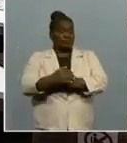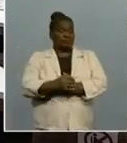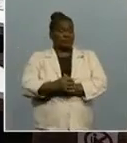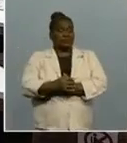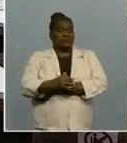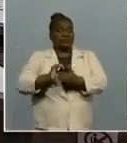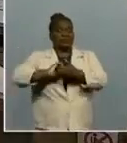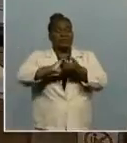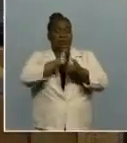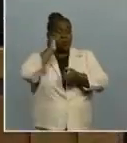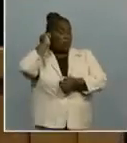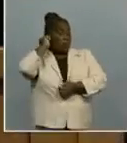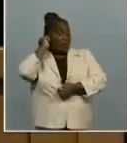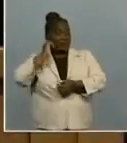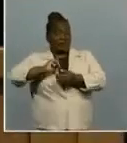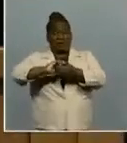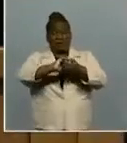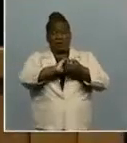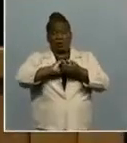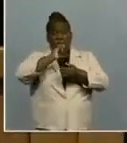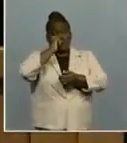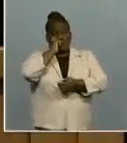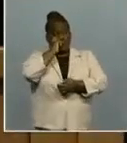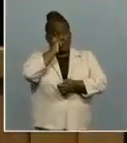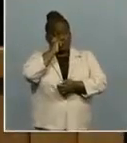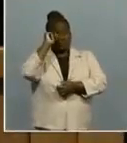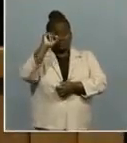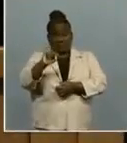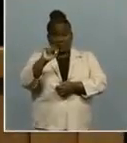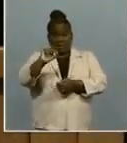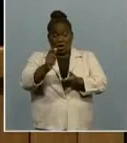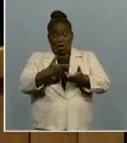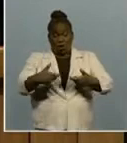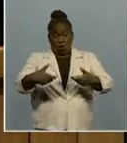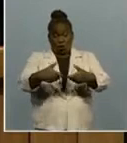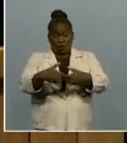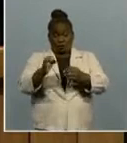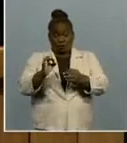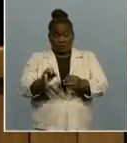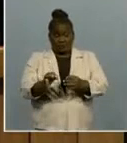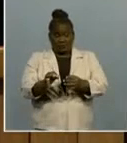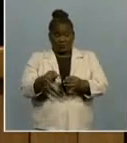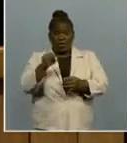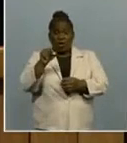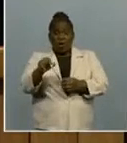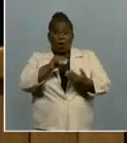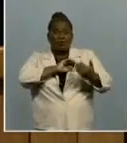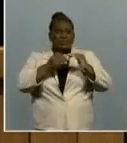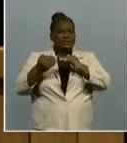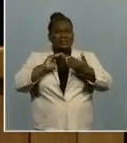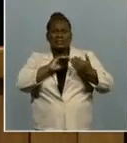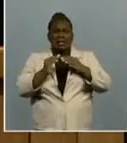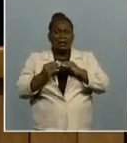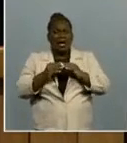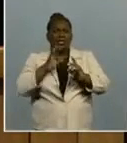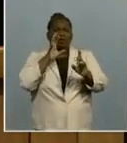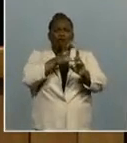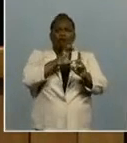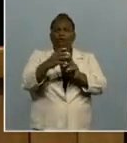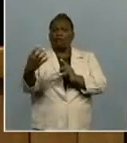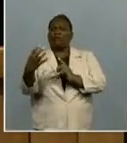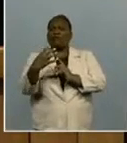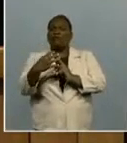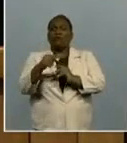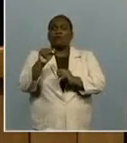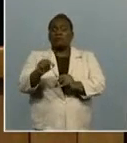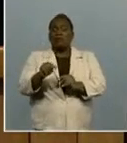y compañeras y compañeros este congreso con su amplio y crítico debate defendiendo la visión